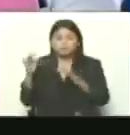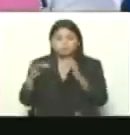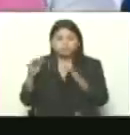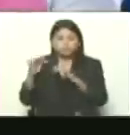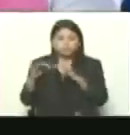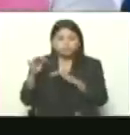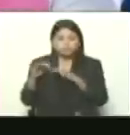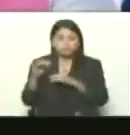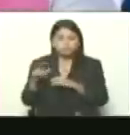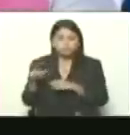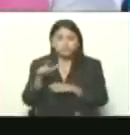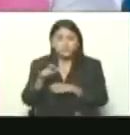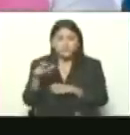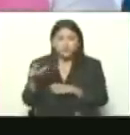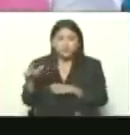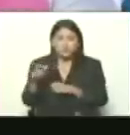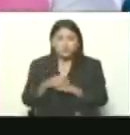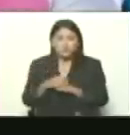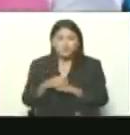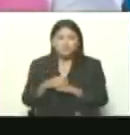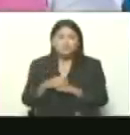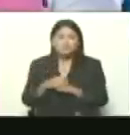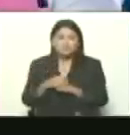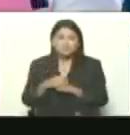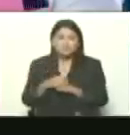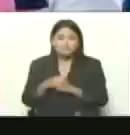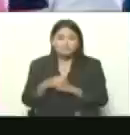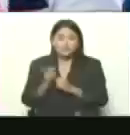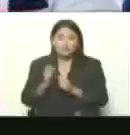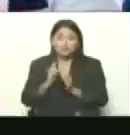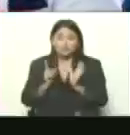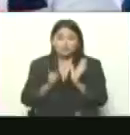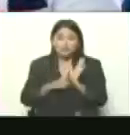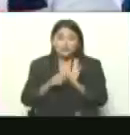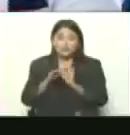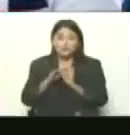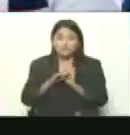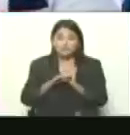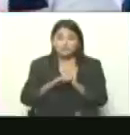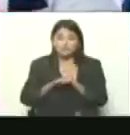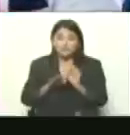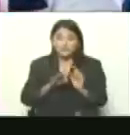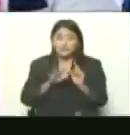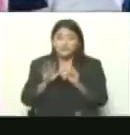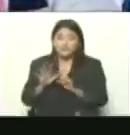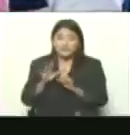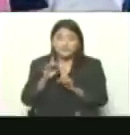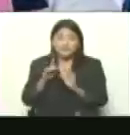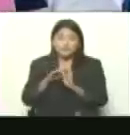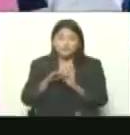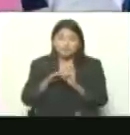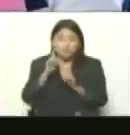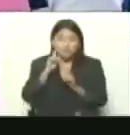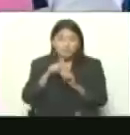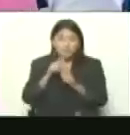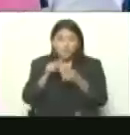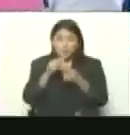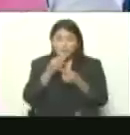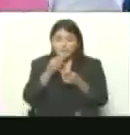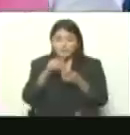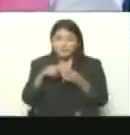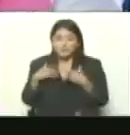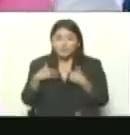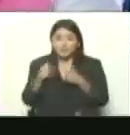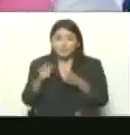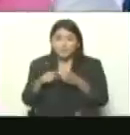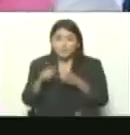personas, señor presidente, dándole también cumplimiento a esos seis vértices que usted ha orientado, tanto de la alimentación, de la salud,